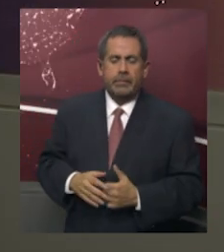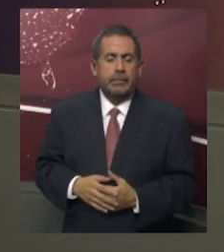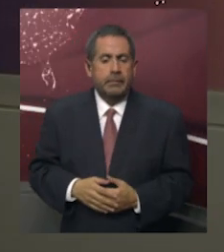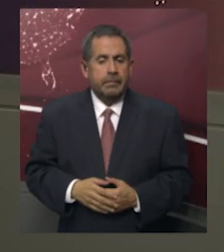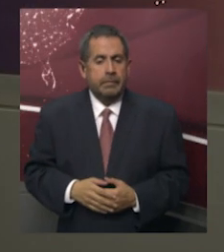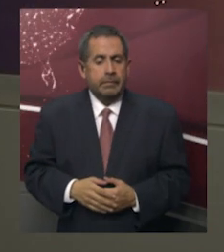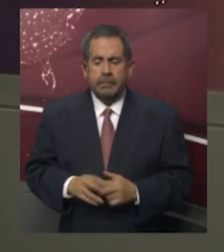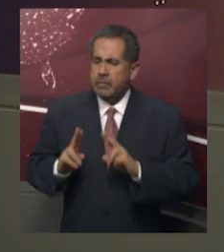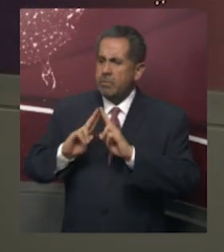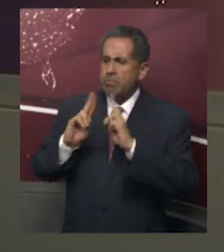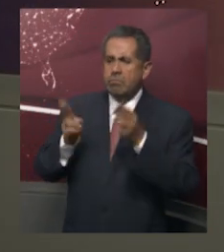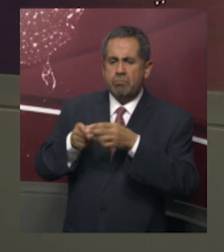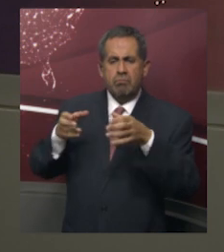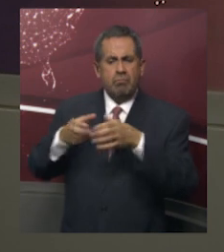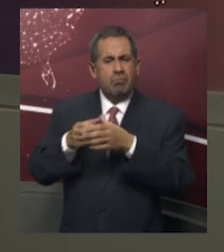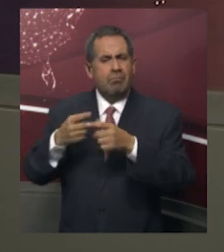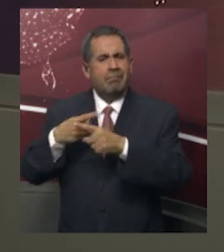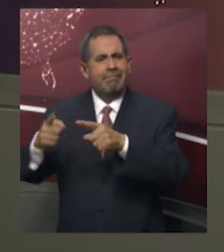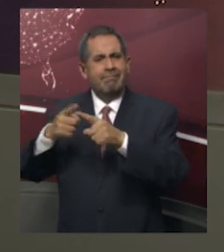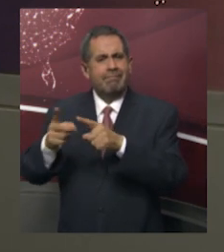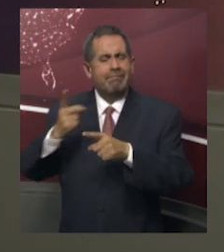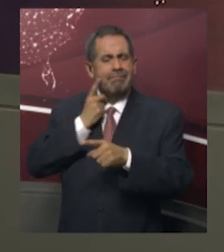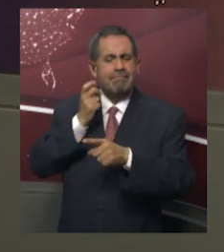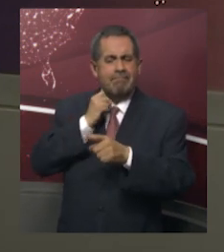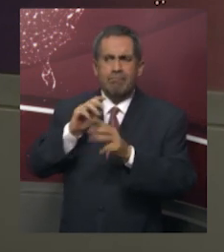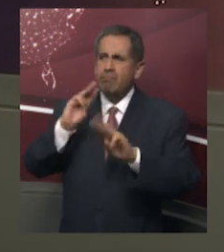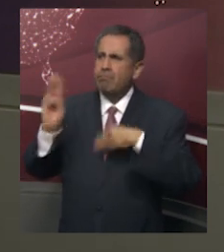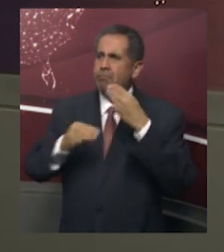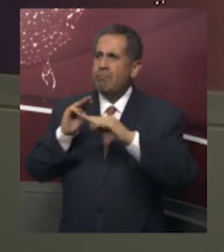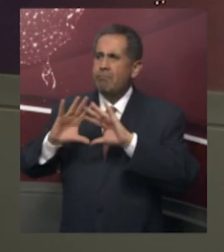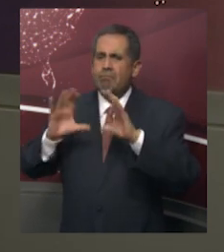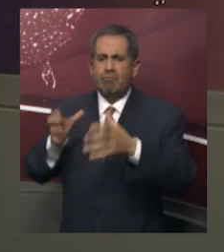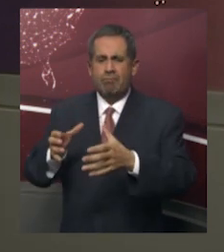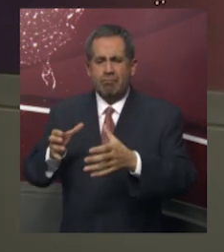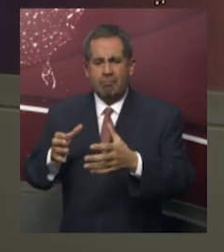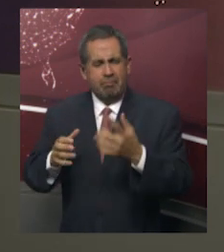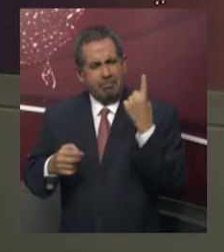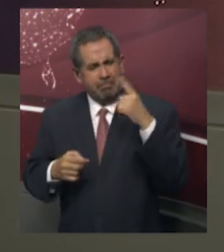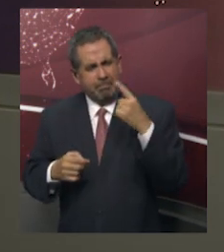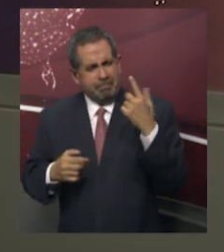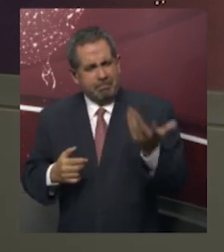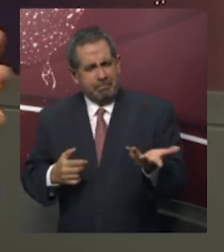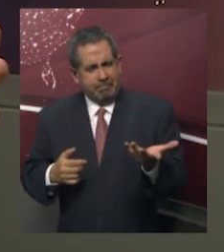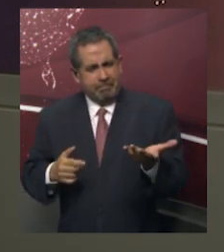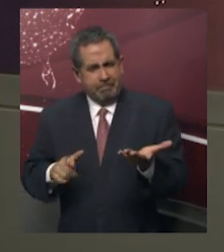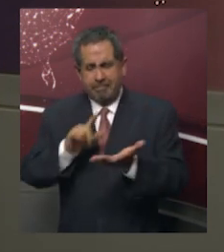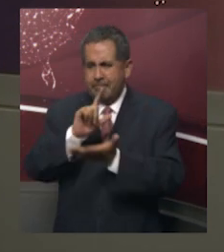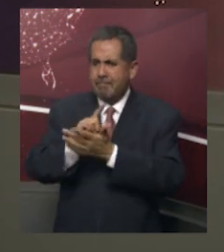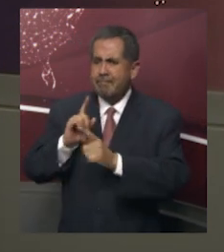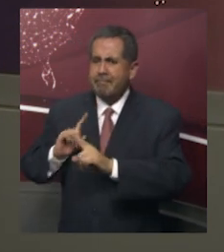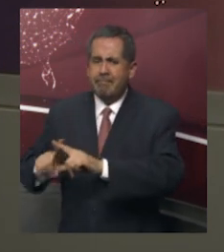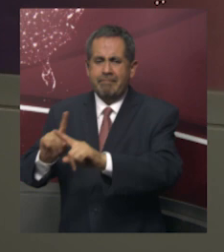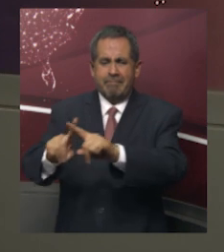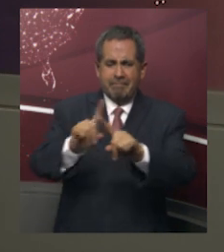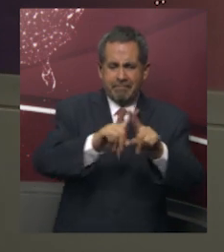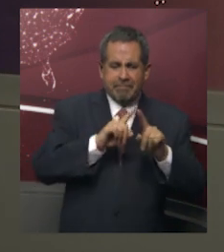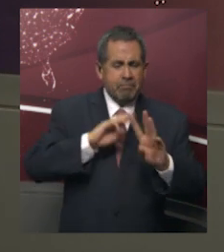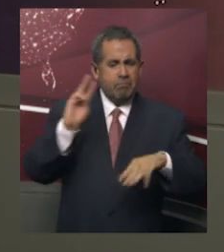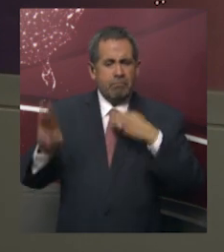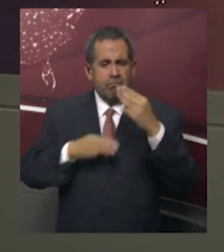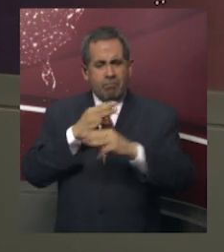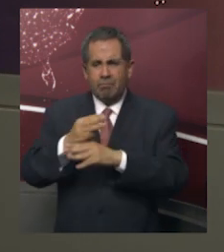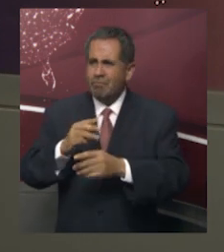la Unión Interparlamentaria, ¿por qué crear un organismo así cuando pues las leyes de las distintas familias jurídicas en el mundo